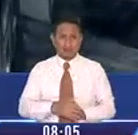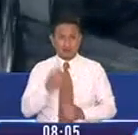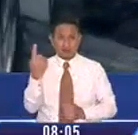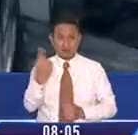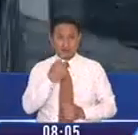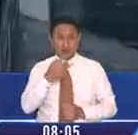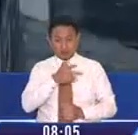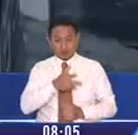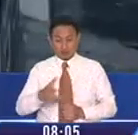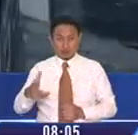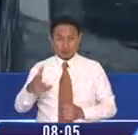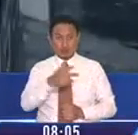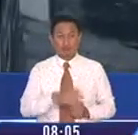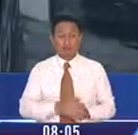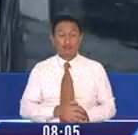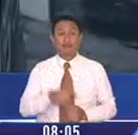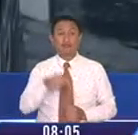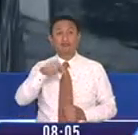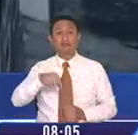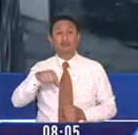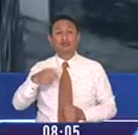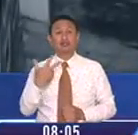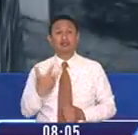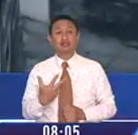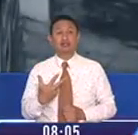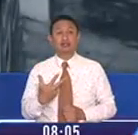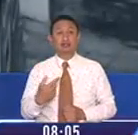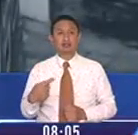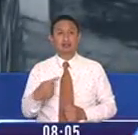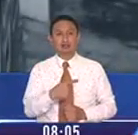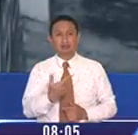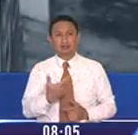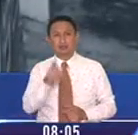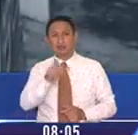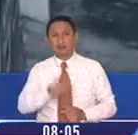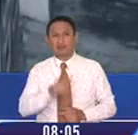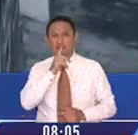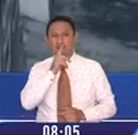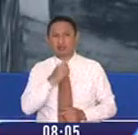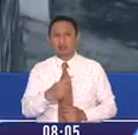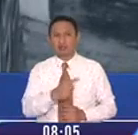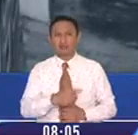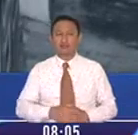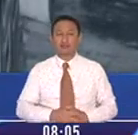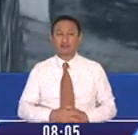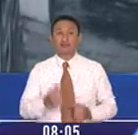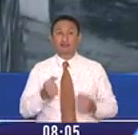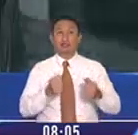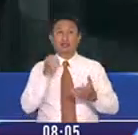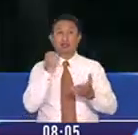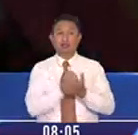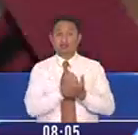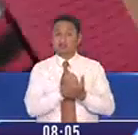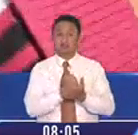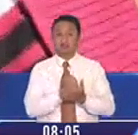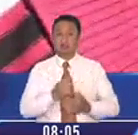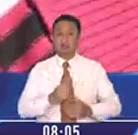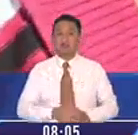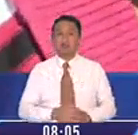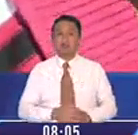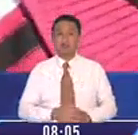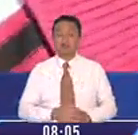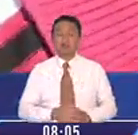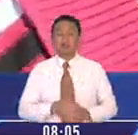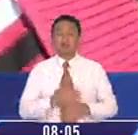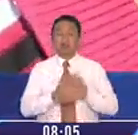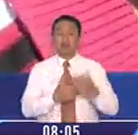zona. En la esquina se bajaron los 3 delincuentes a identificar a sus víctimas. El carro no tiene placas. Le seguimos ya